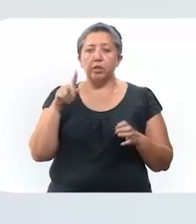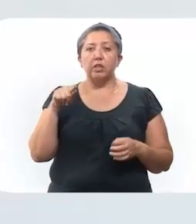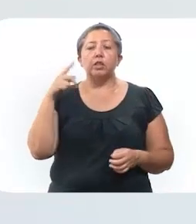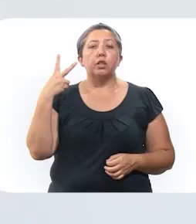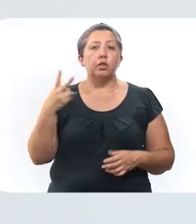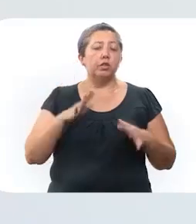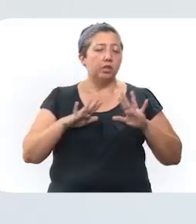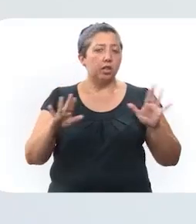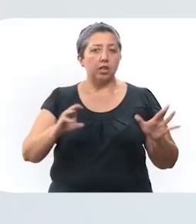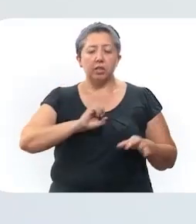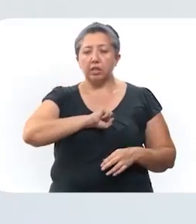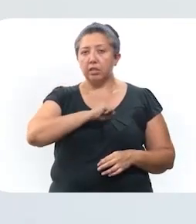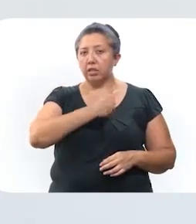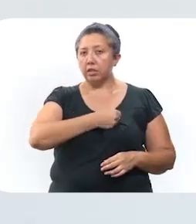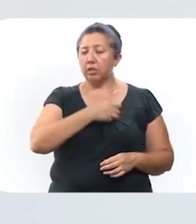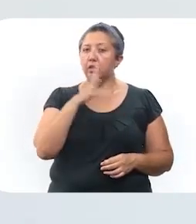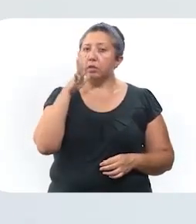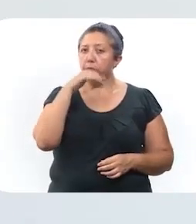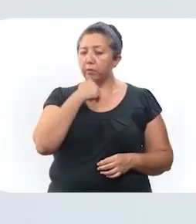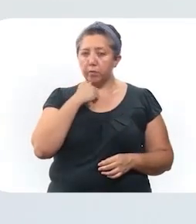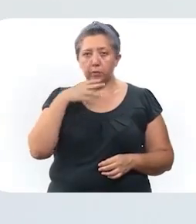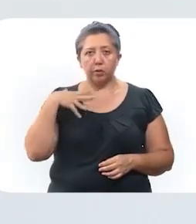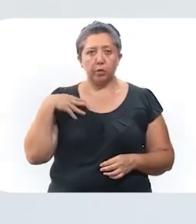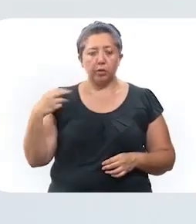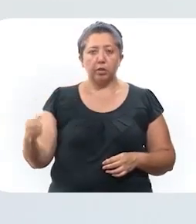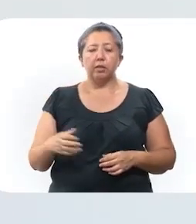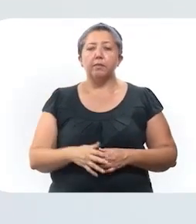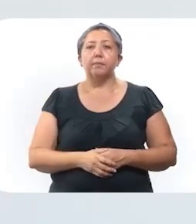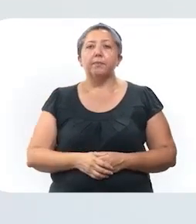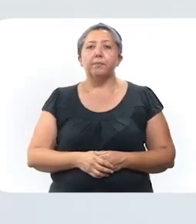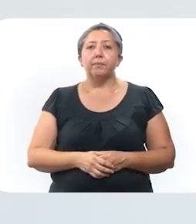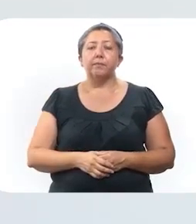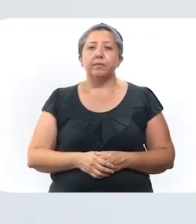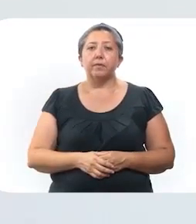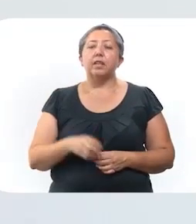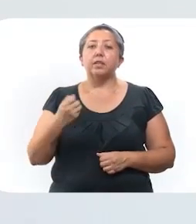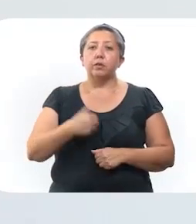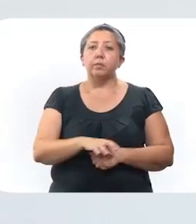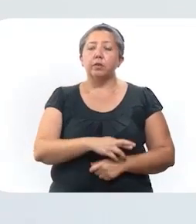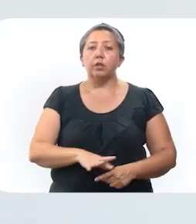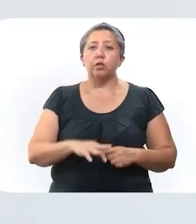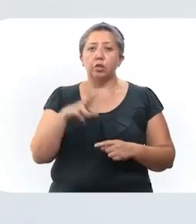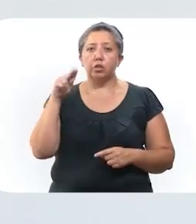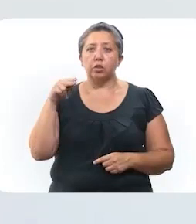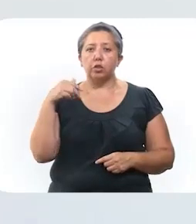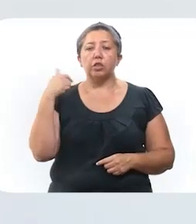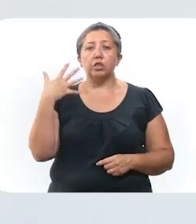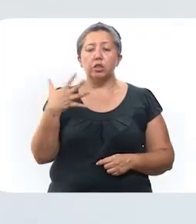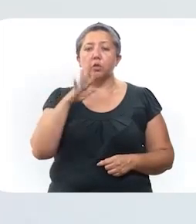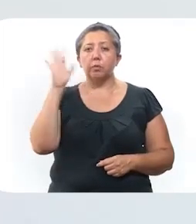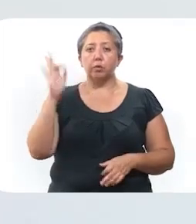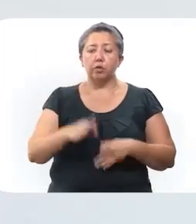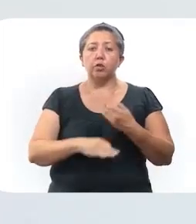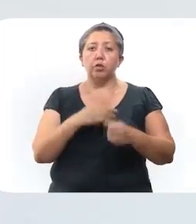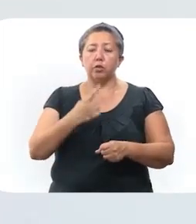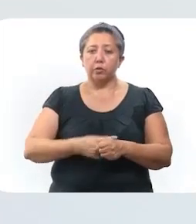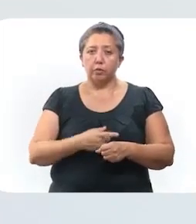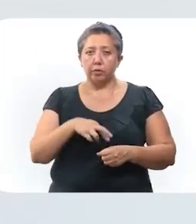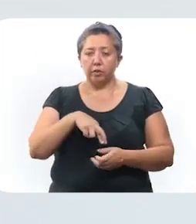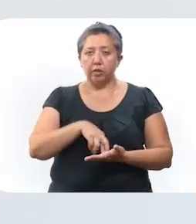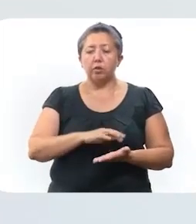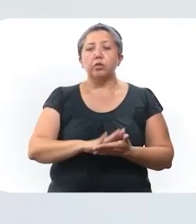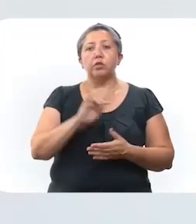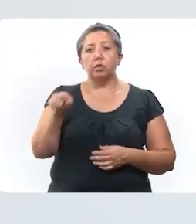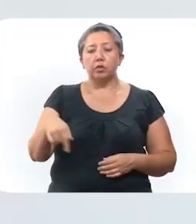48.972 pacientes ya se recuperaron, no presentan síntomas ni pueden contagiar. Esta cifra representa el 85% del total de